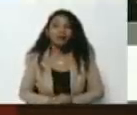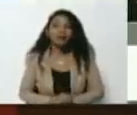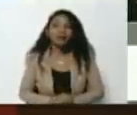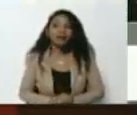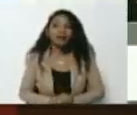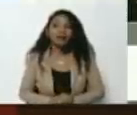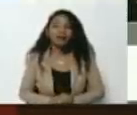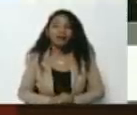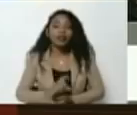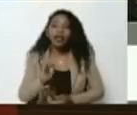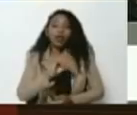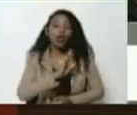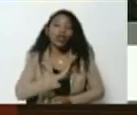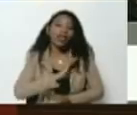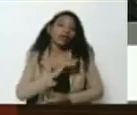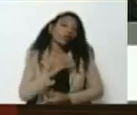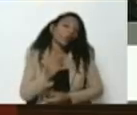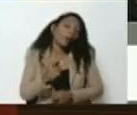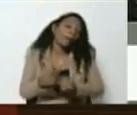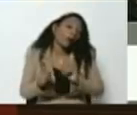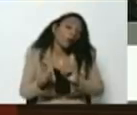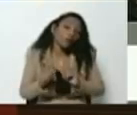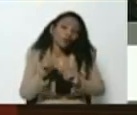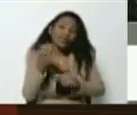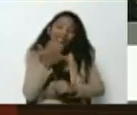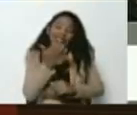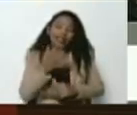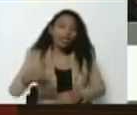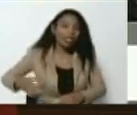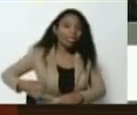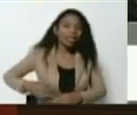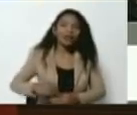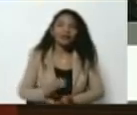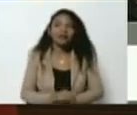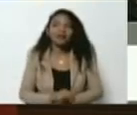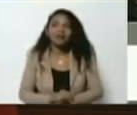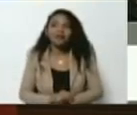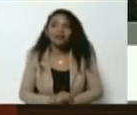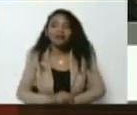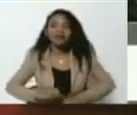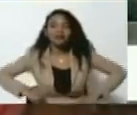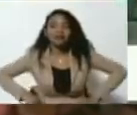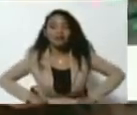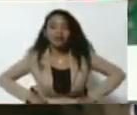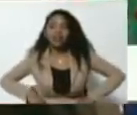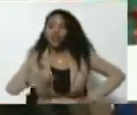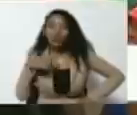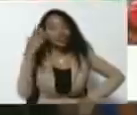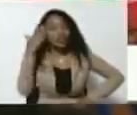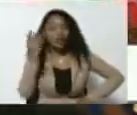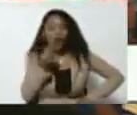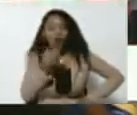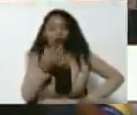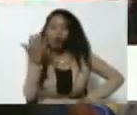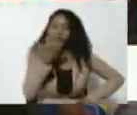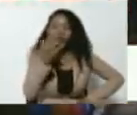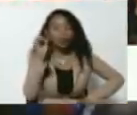El que no tenga, no, pero un chiste, ¿vale? Ustedes no tienen sentido del humor, ¿vale?